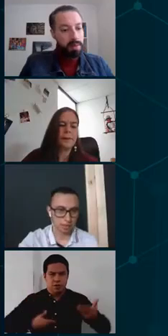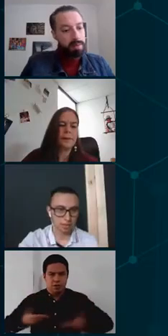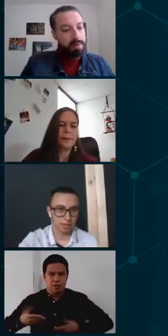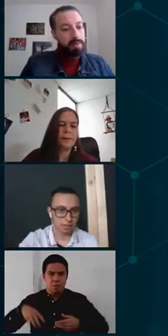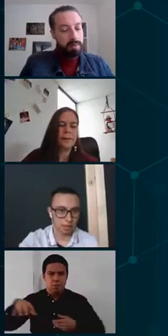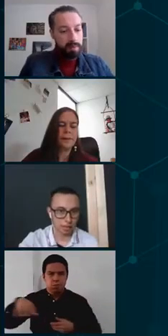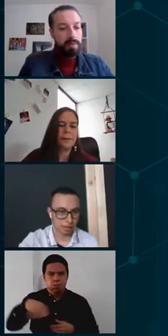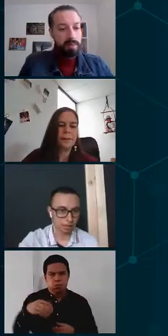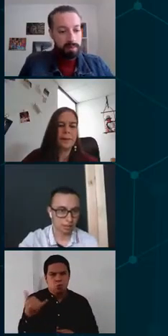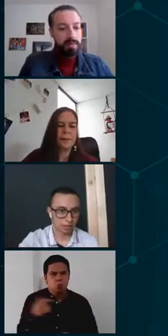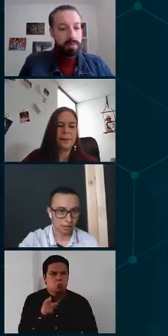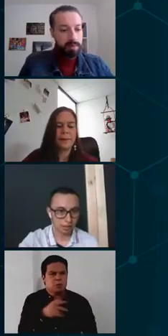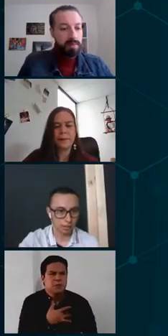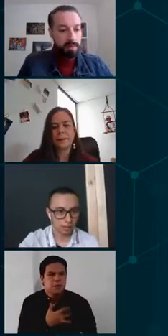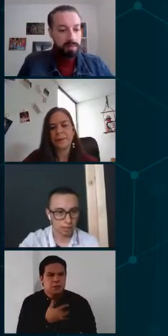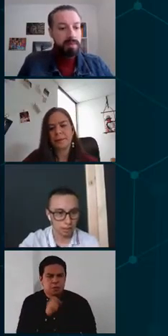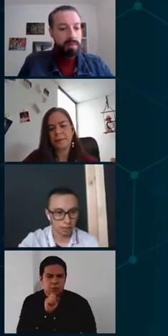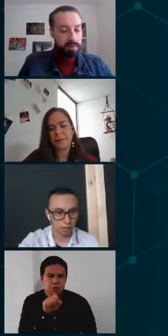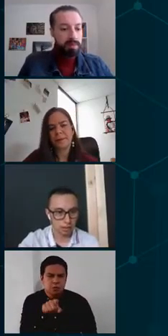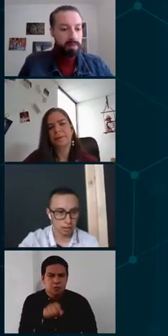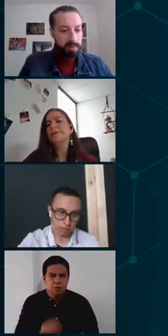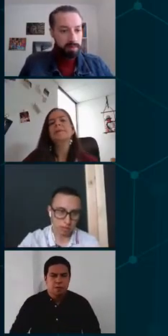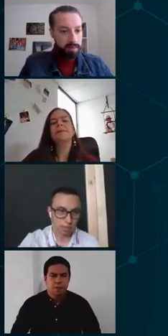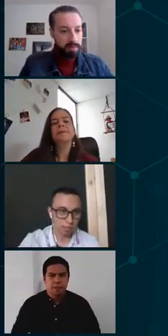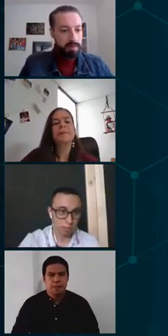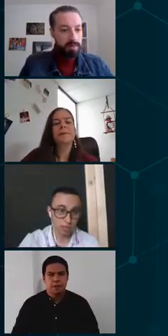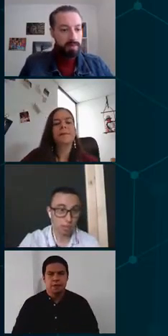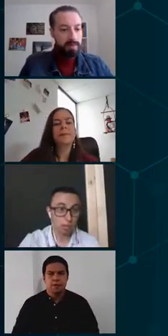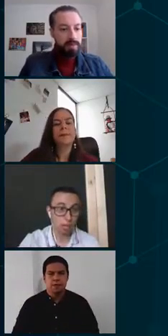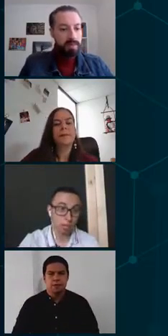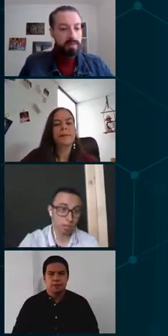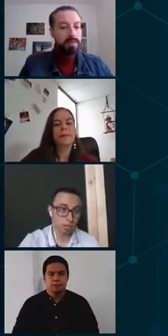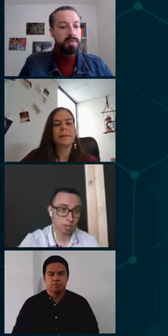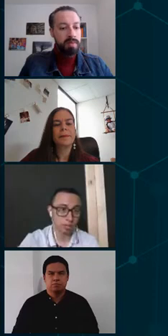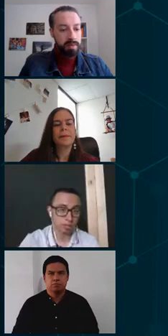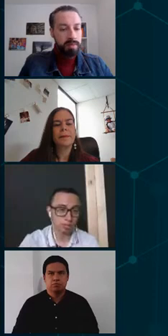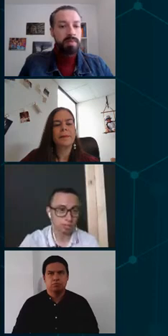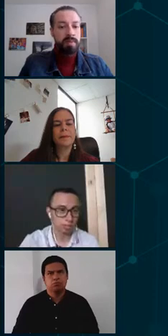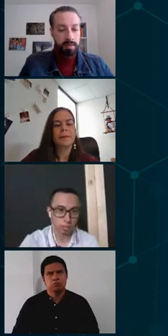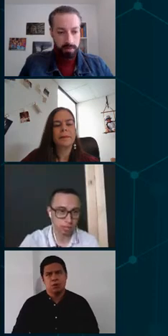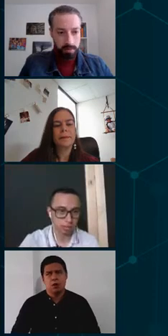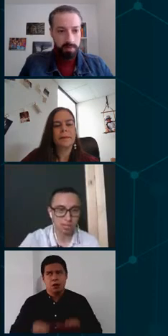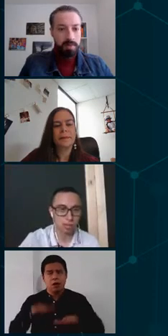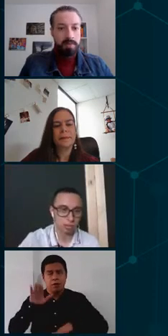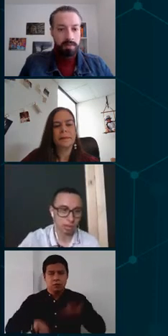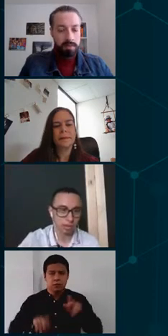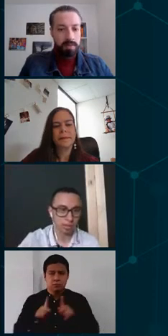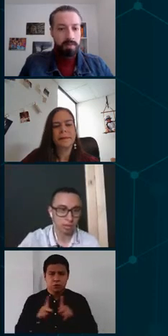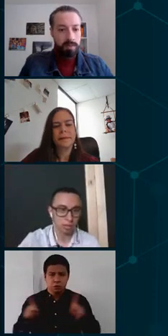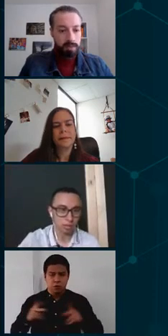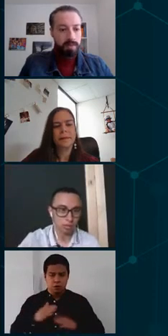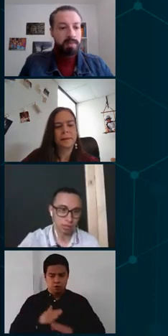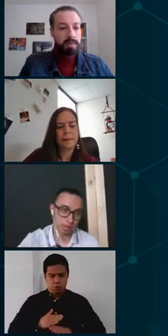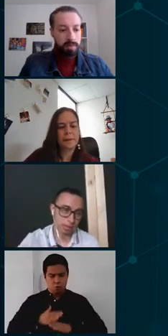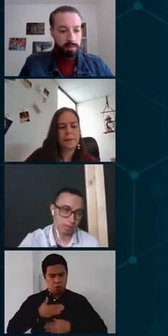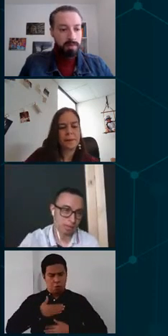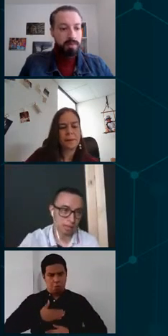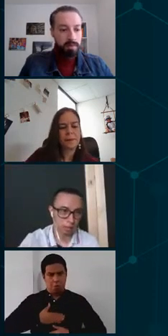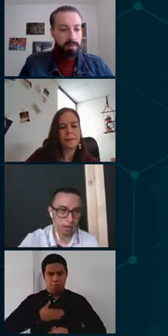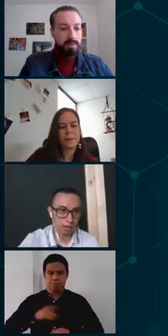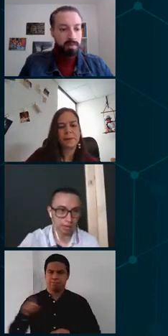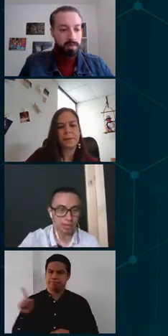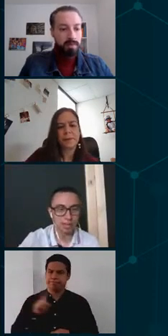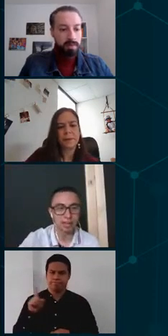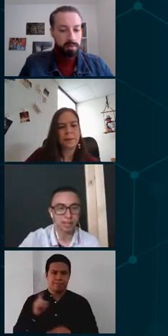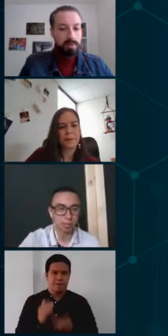Pues pienso que a veces la gente no se siente pues muy segura por posibles contagios, ya que está